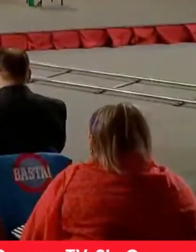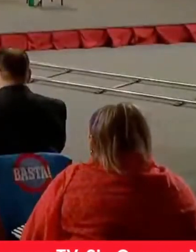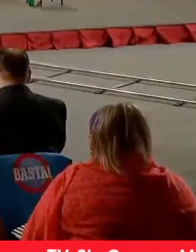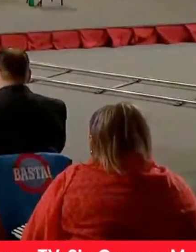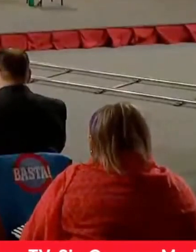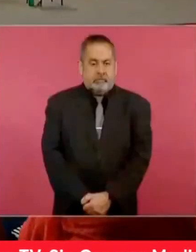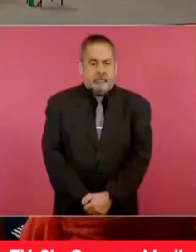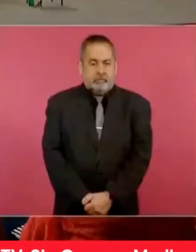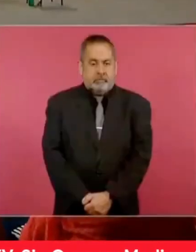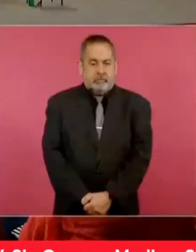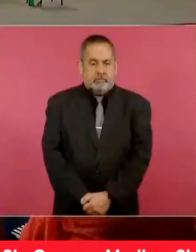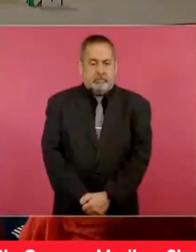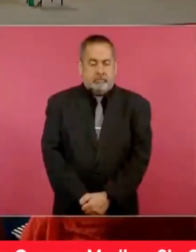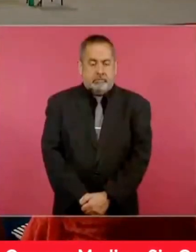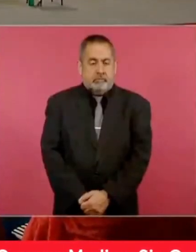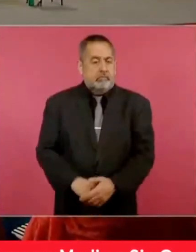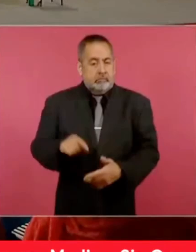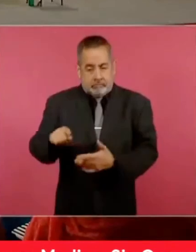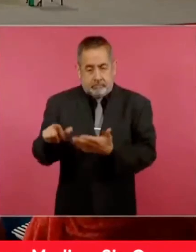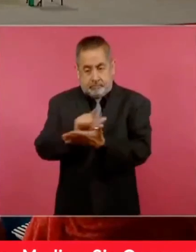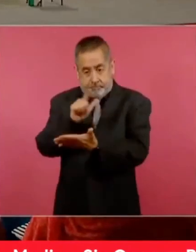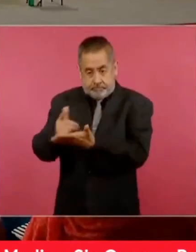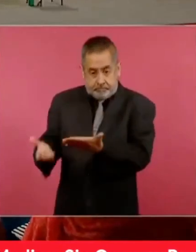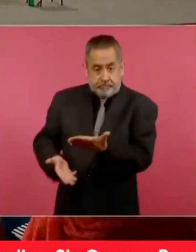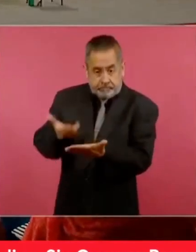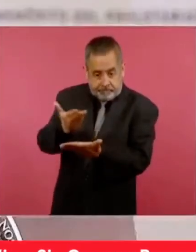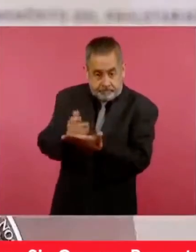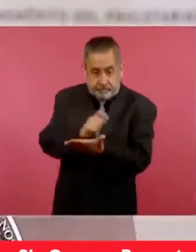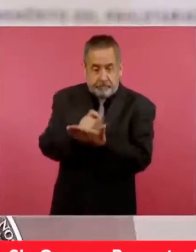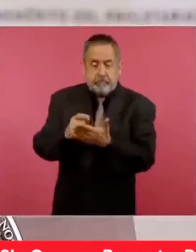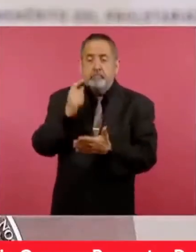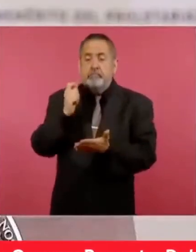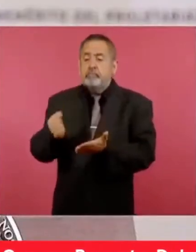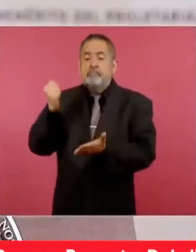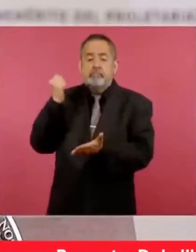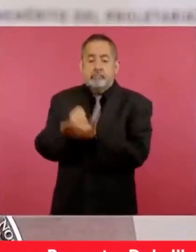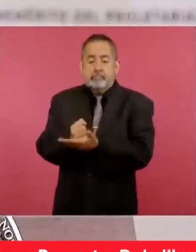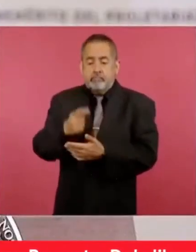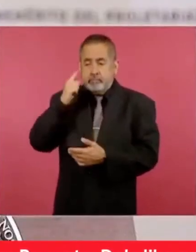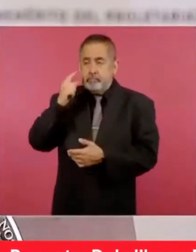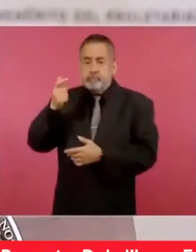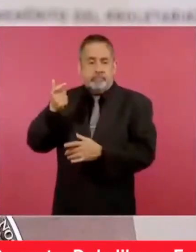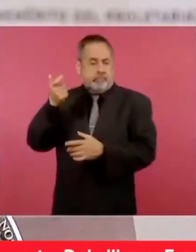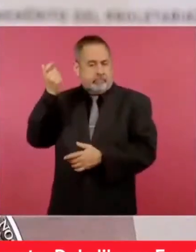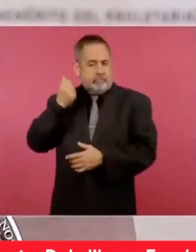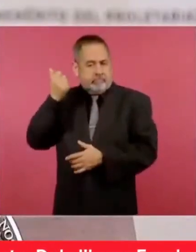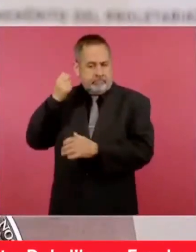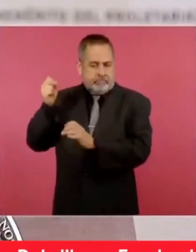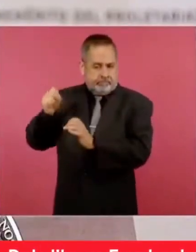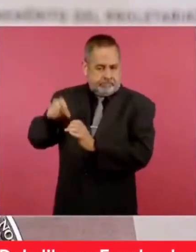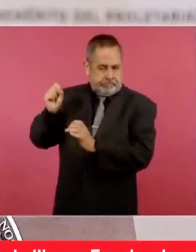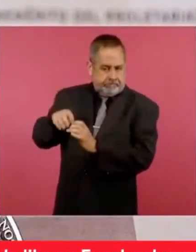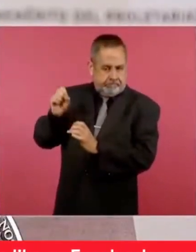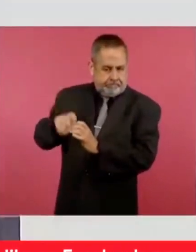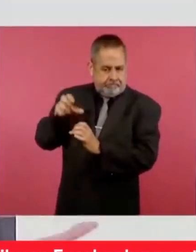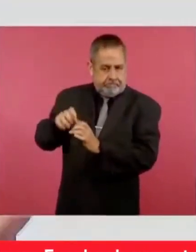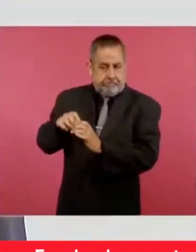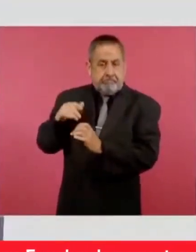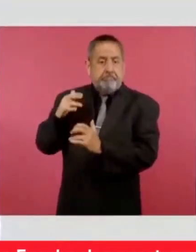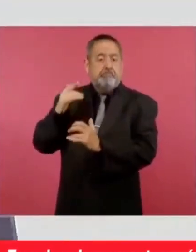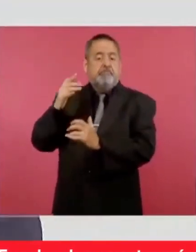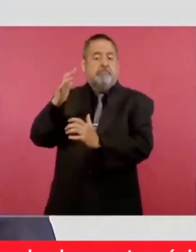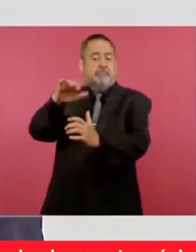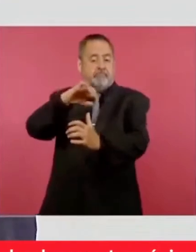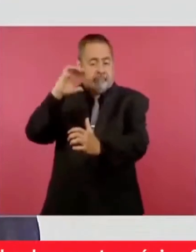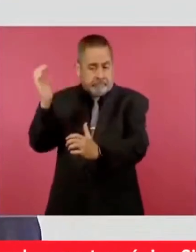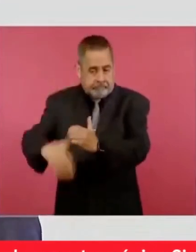y garantizar la imprescriptibilidad de los ahorros que las y los trabajadores